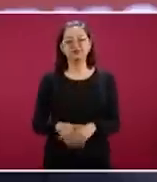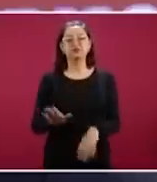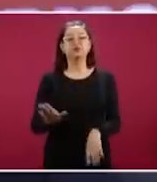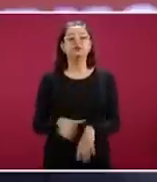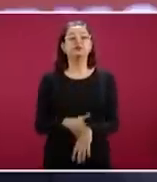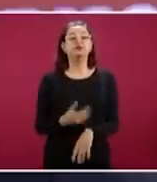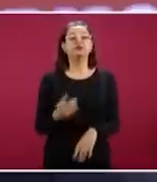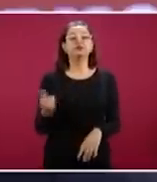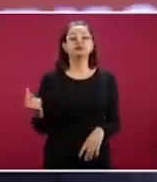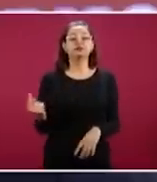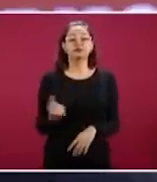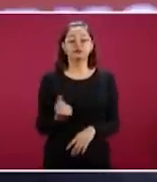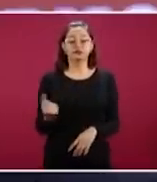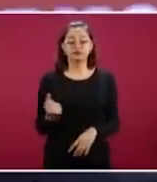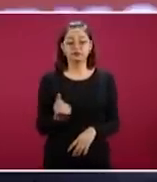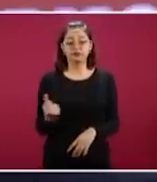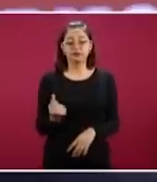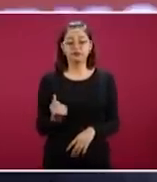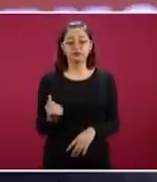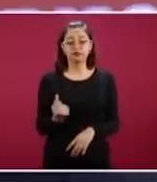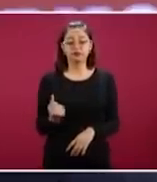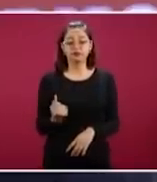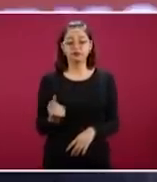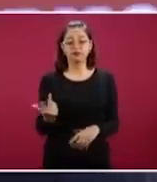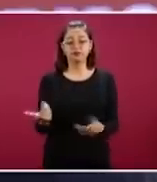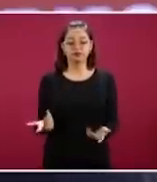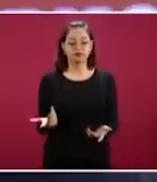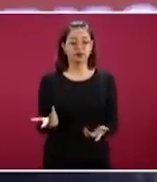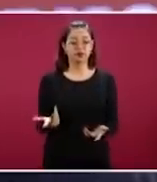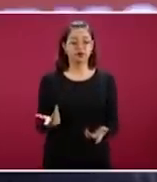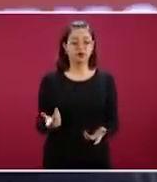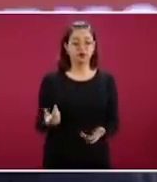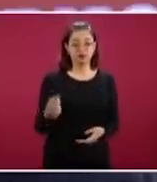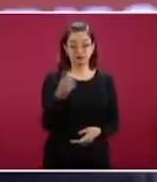porque inclusive si son autoridades,